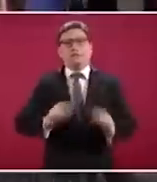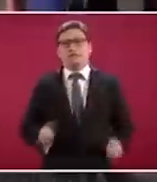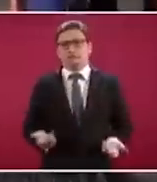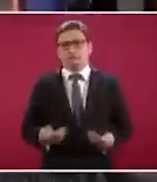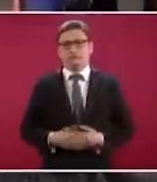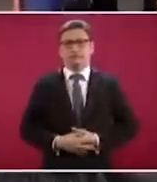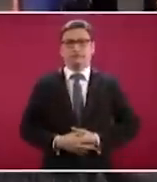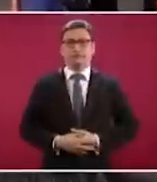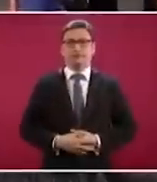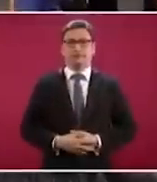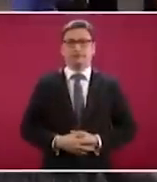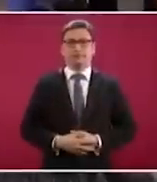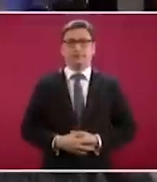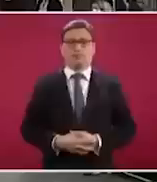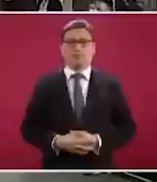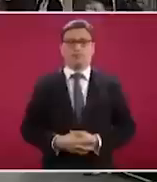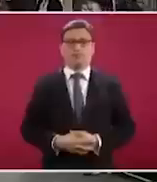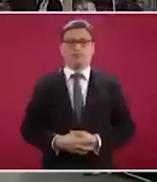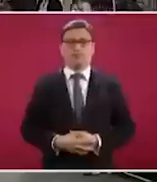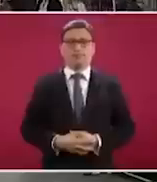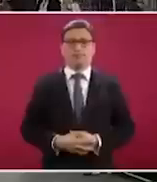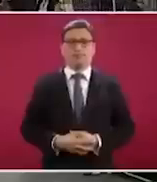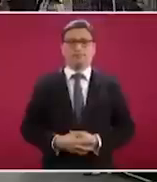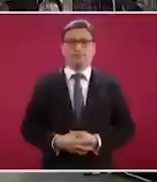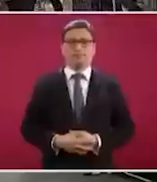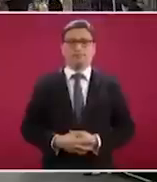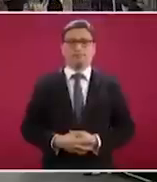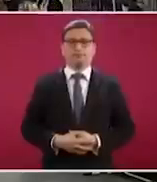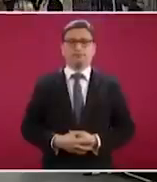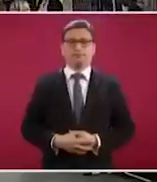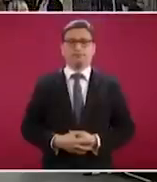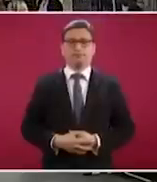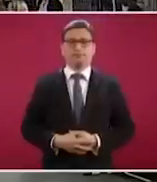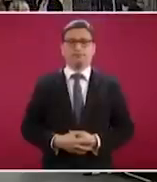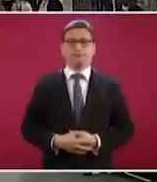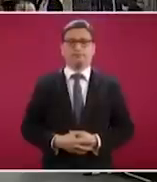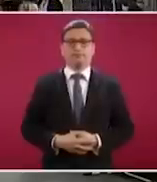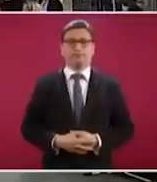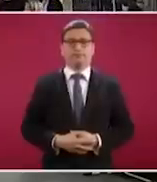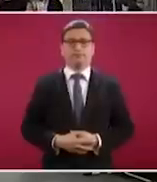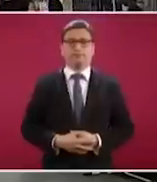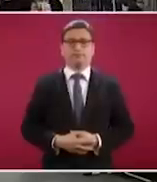Gracias. Presidente, sobre el tema, los dos temas sobre la corrupción, presidente.